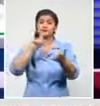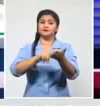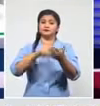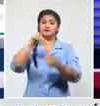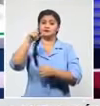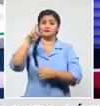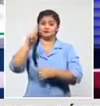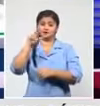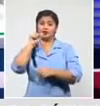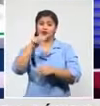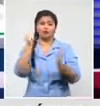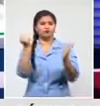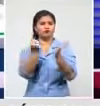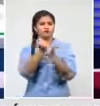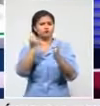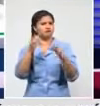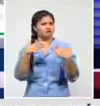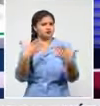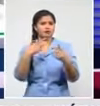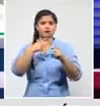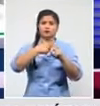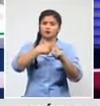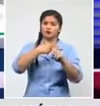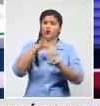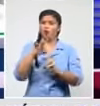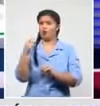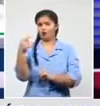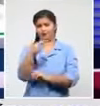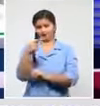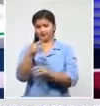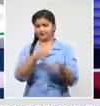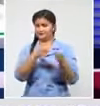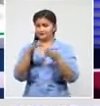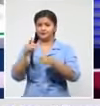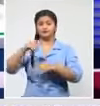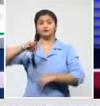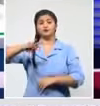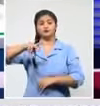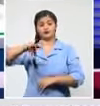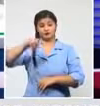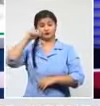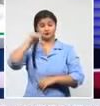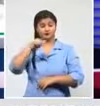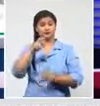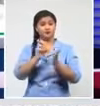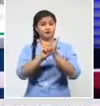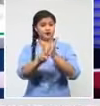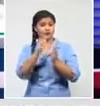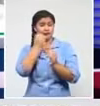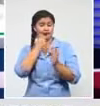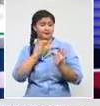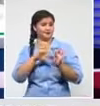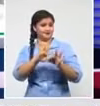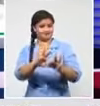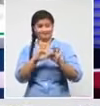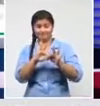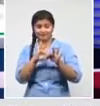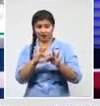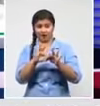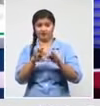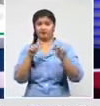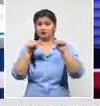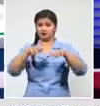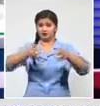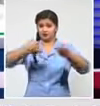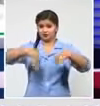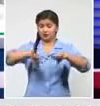confirmatorio de la enfermedad. En este caso se mantiene Pinar del Río como la provincia con mayor complejidad epidemiológica,